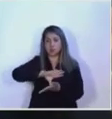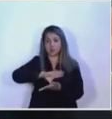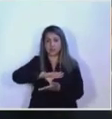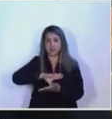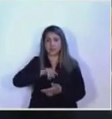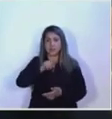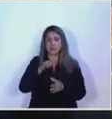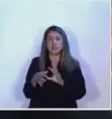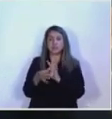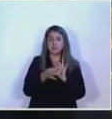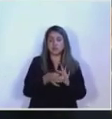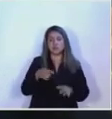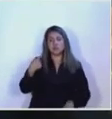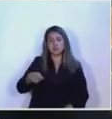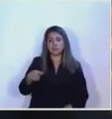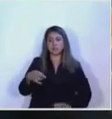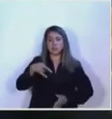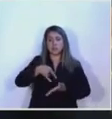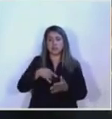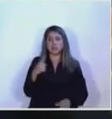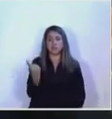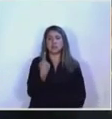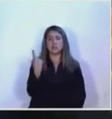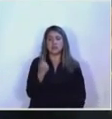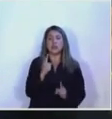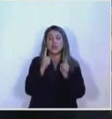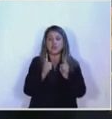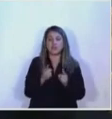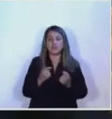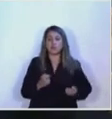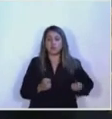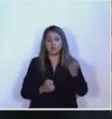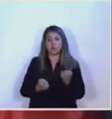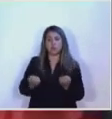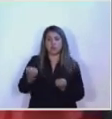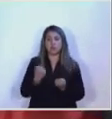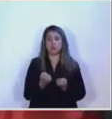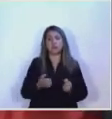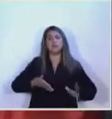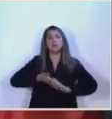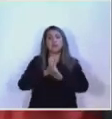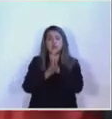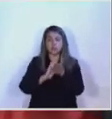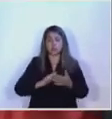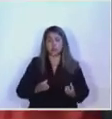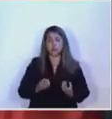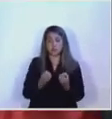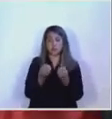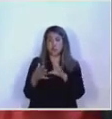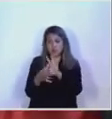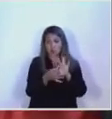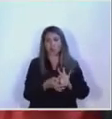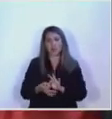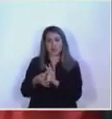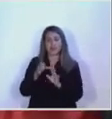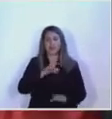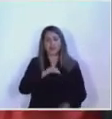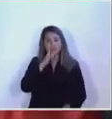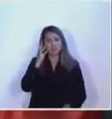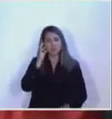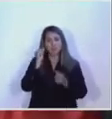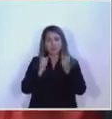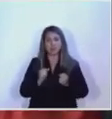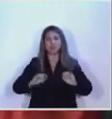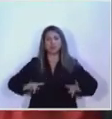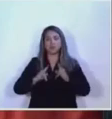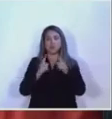razón, desde el Senado y del Congreso Nacional, debemos colaborar en todo lo que genere unidad para los chilenos y chilenas y podamos construir una